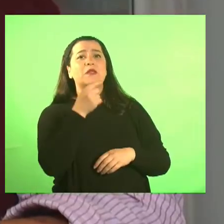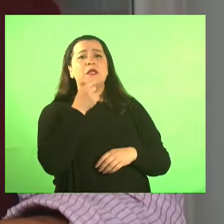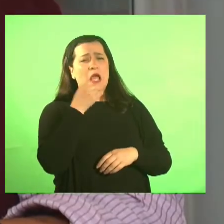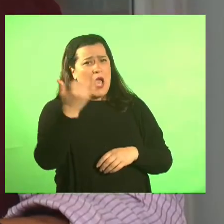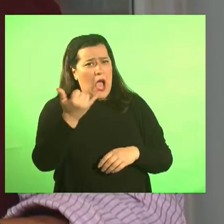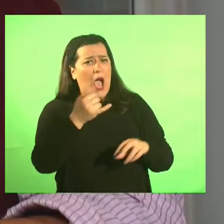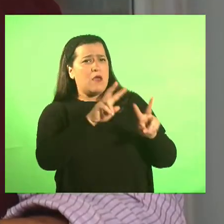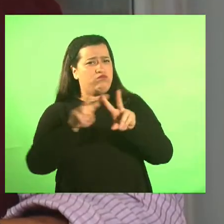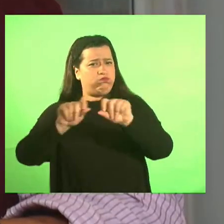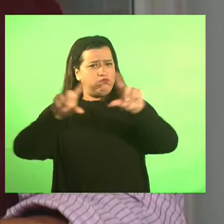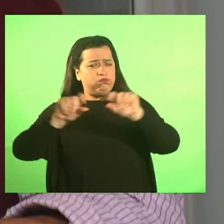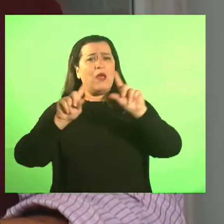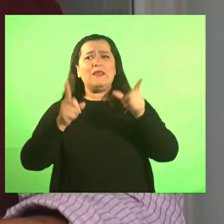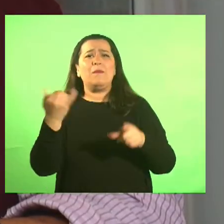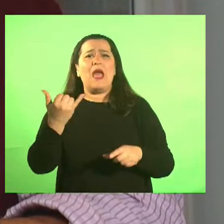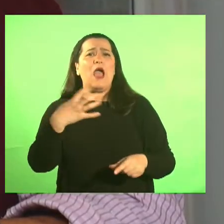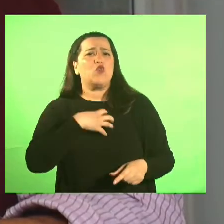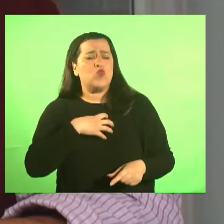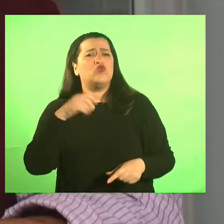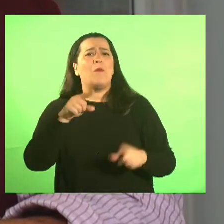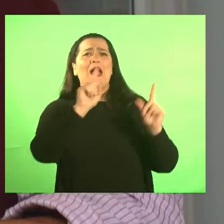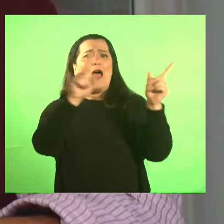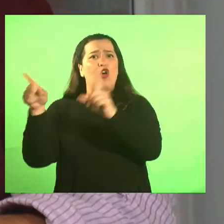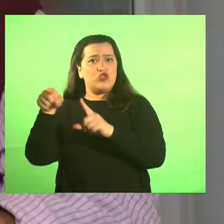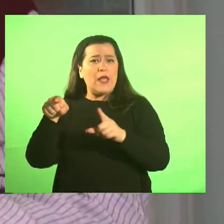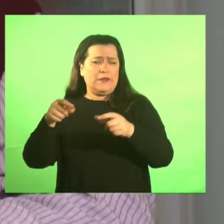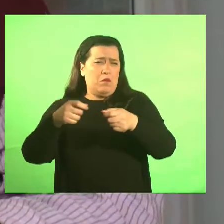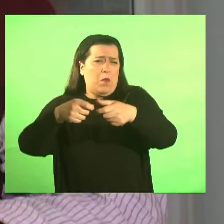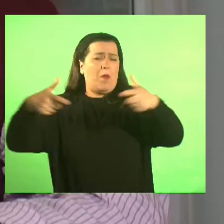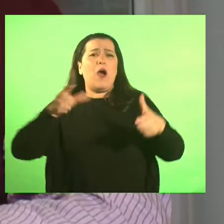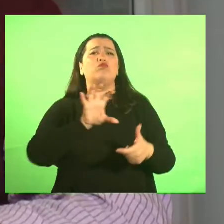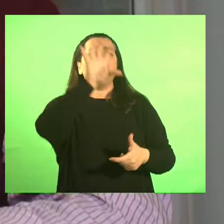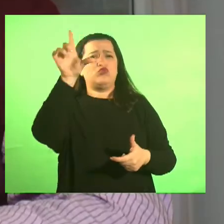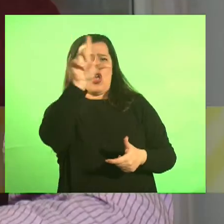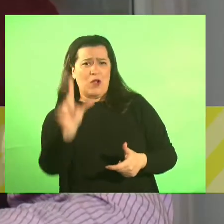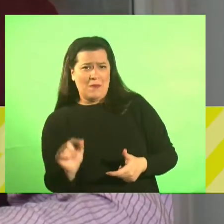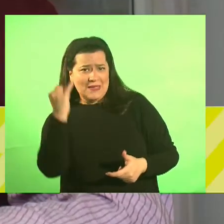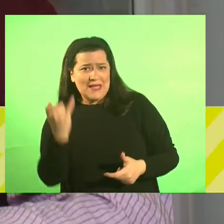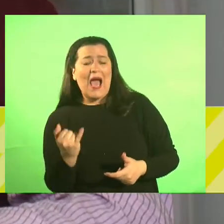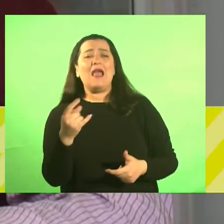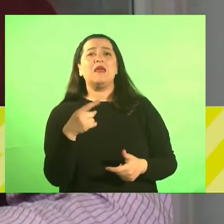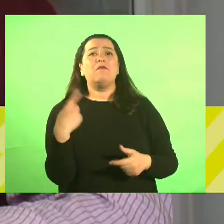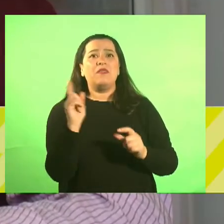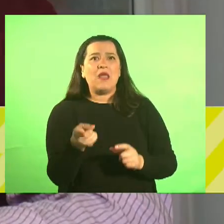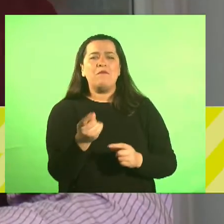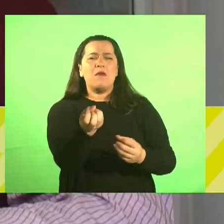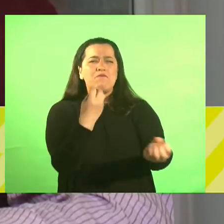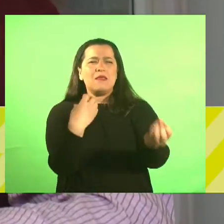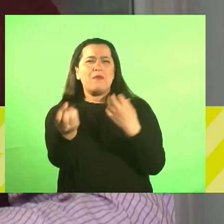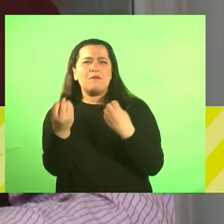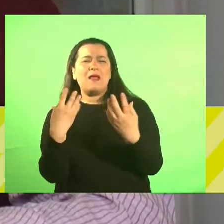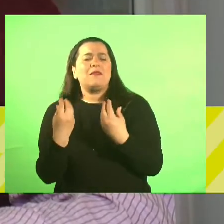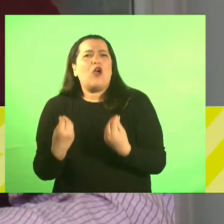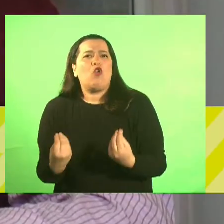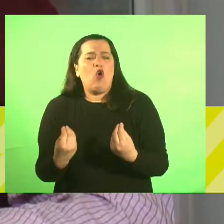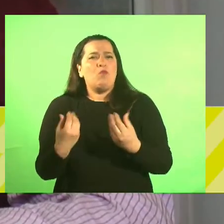mucho y también tenemos un curso para docentes que se va multiplicando en todo el país. Y lo que nos va llegando tiene que ver cómo